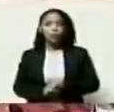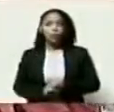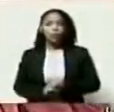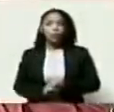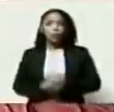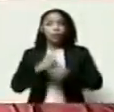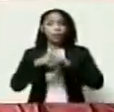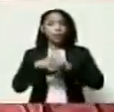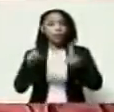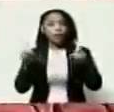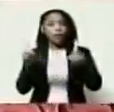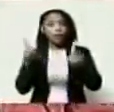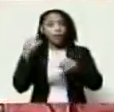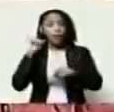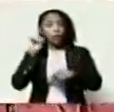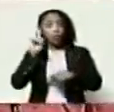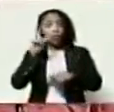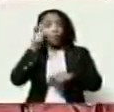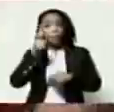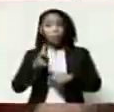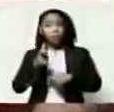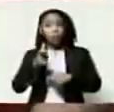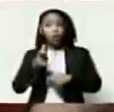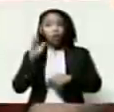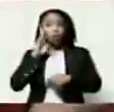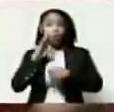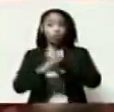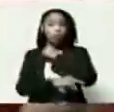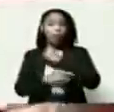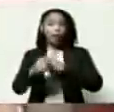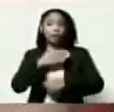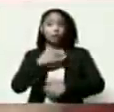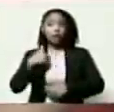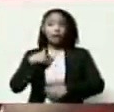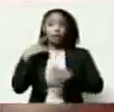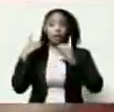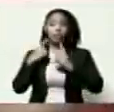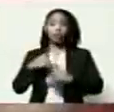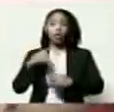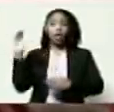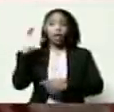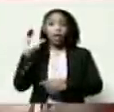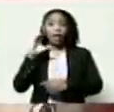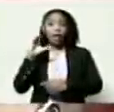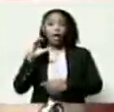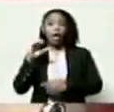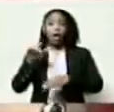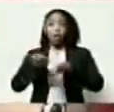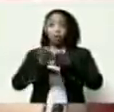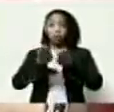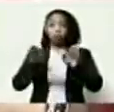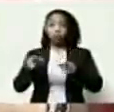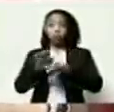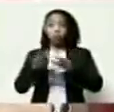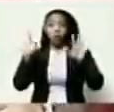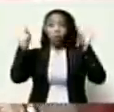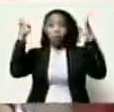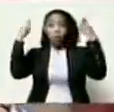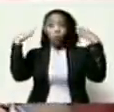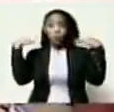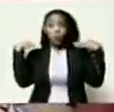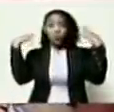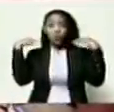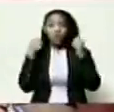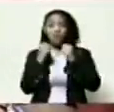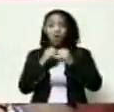Distinto es cuando un burócrata es el que quiere tomar las decisiones desde Caracas, desde un escritorio con aire acondicionado, cuando la